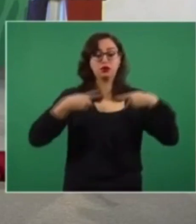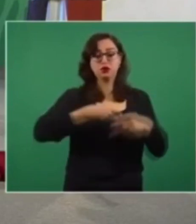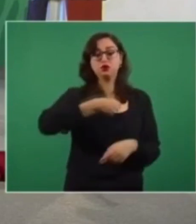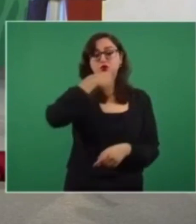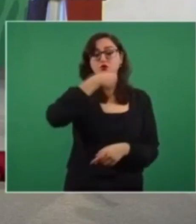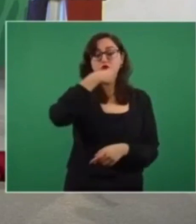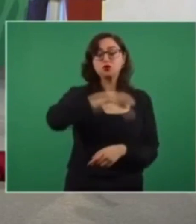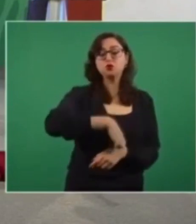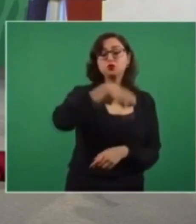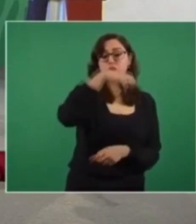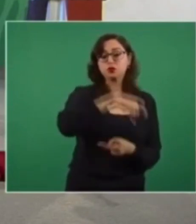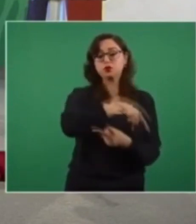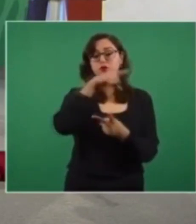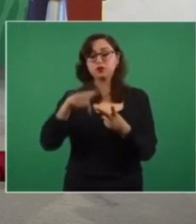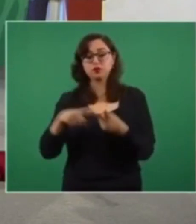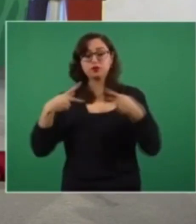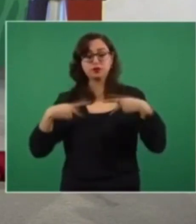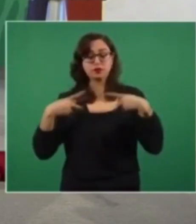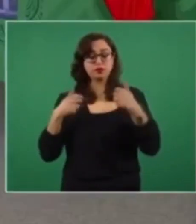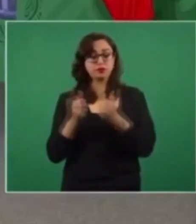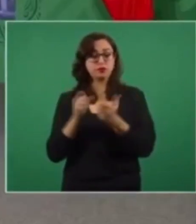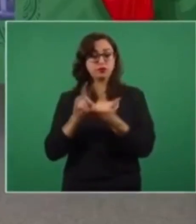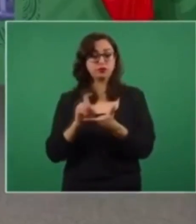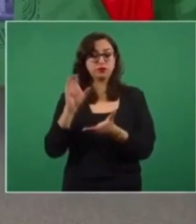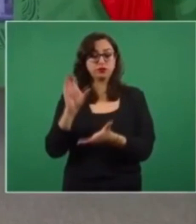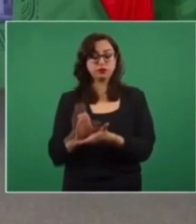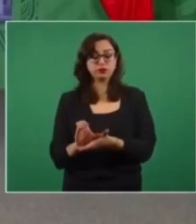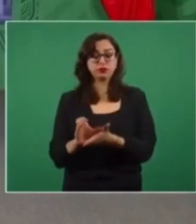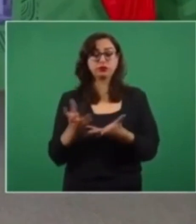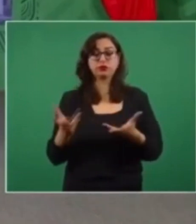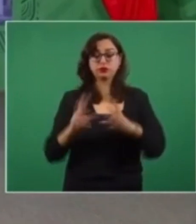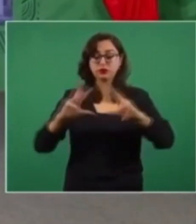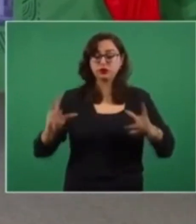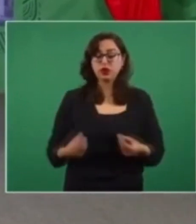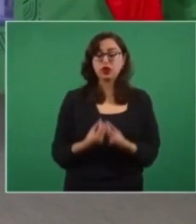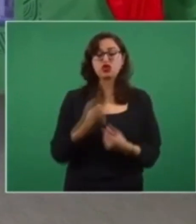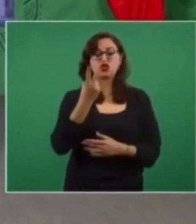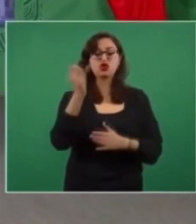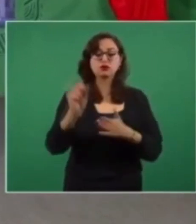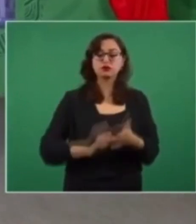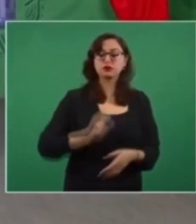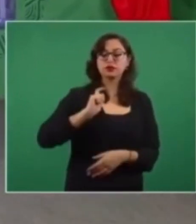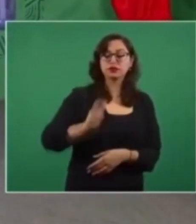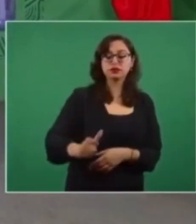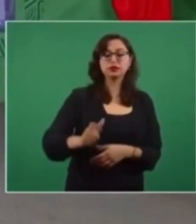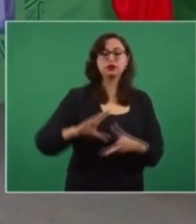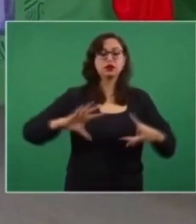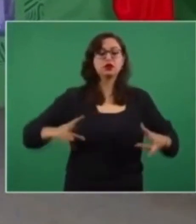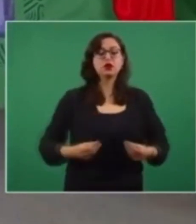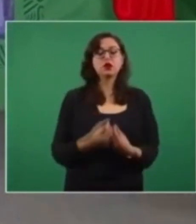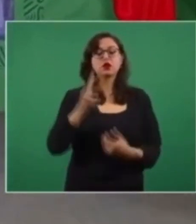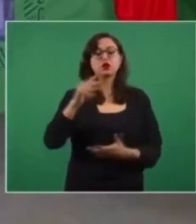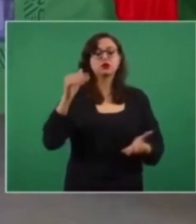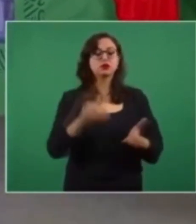con discapacidad permanente reciben un monto bimestral de dos mil 700 pesos.